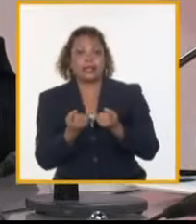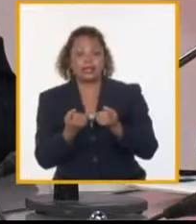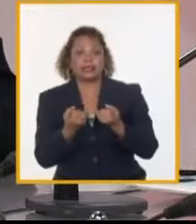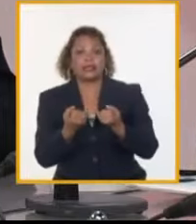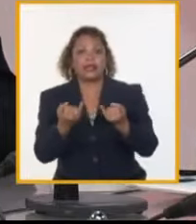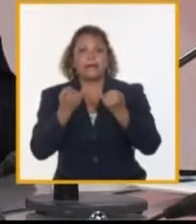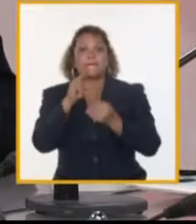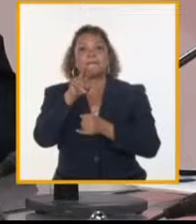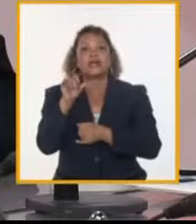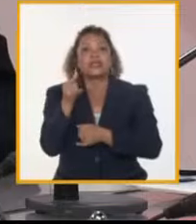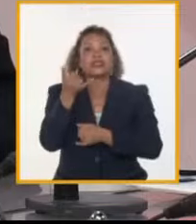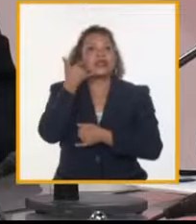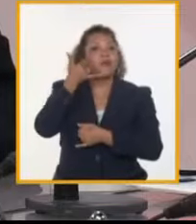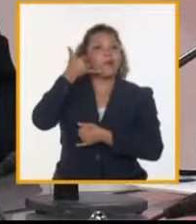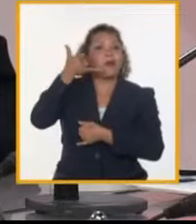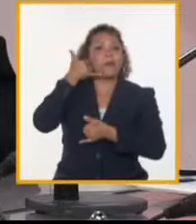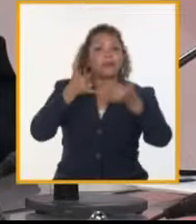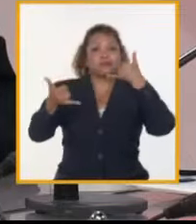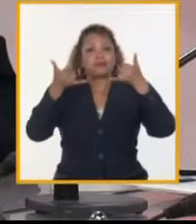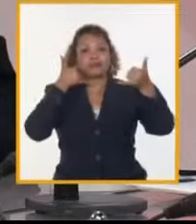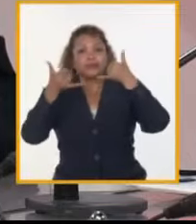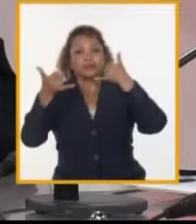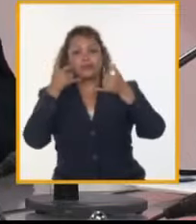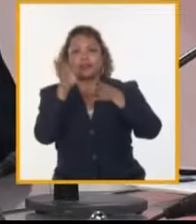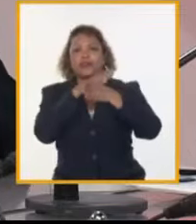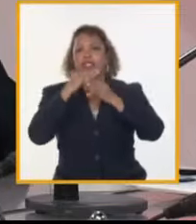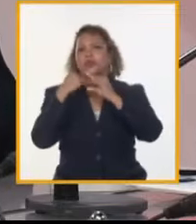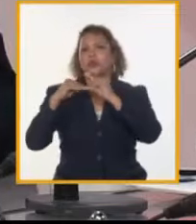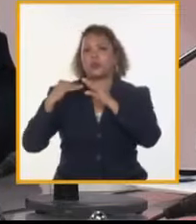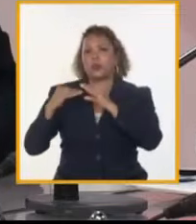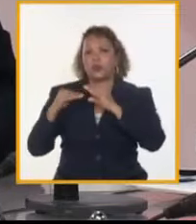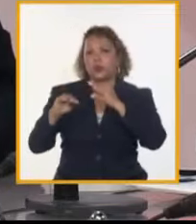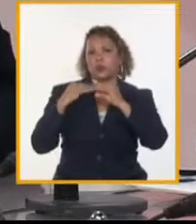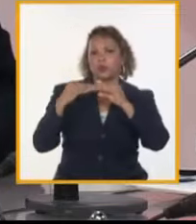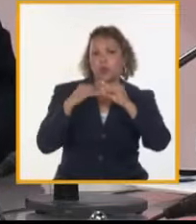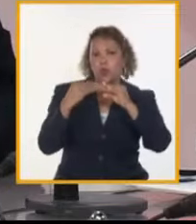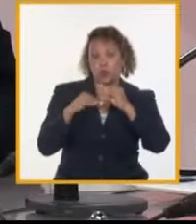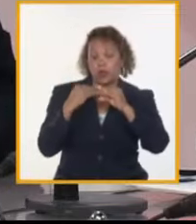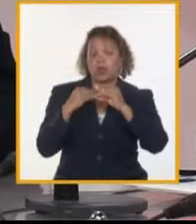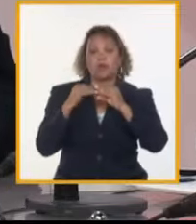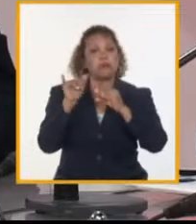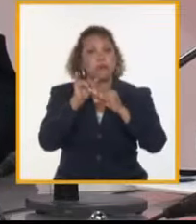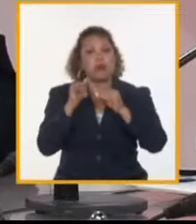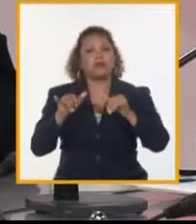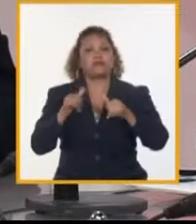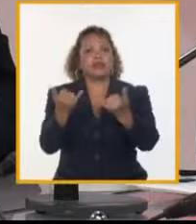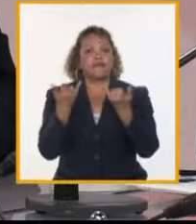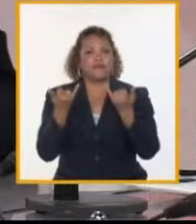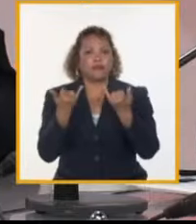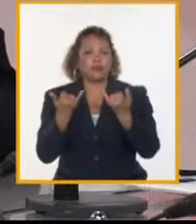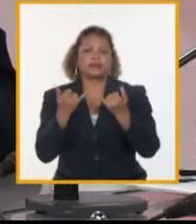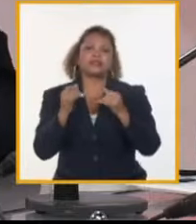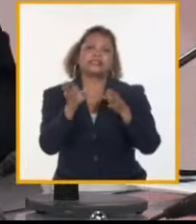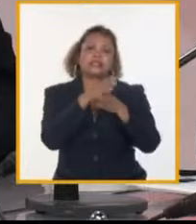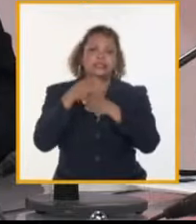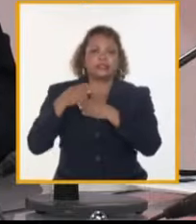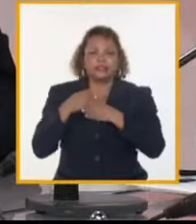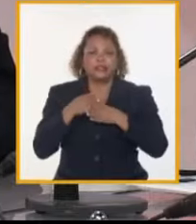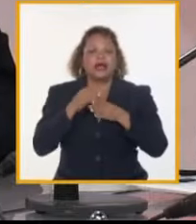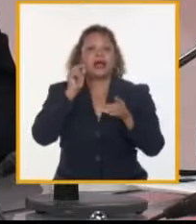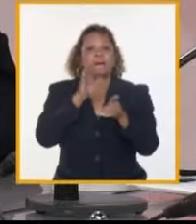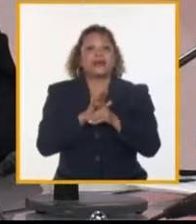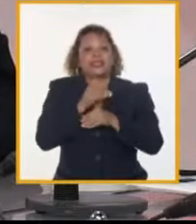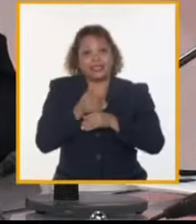20 llamadas telefónicas, tuvimos varios correos en nuestro correo de la mesa redonda y a partir de